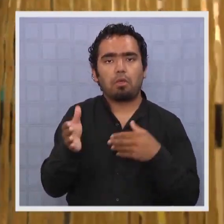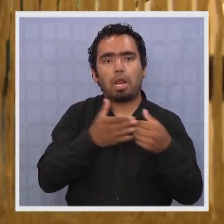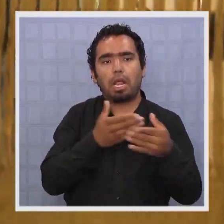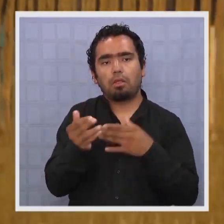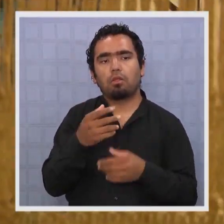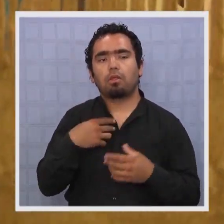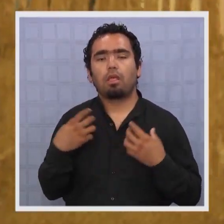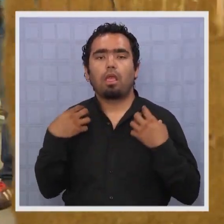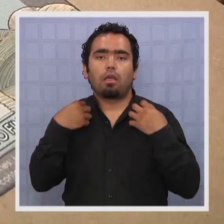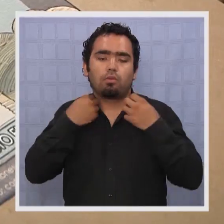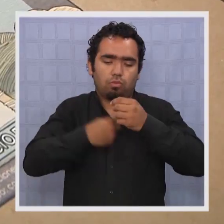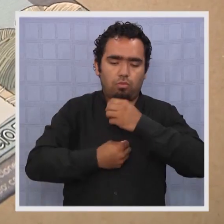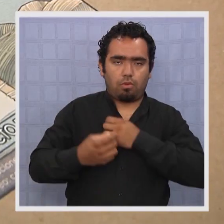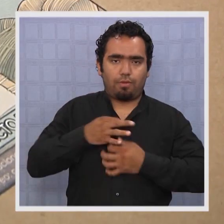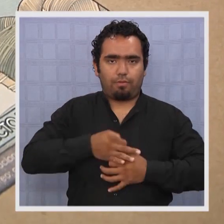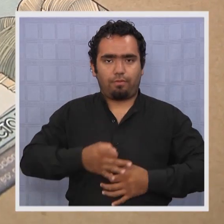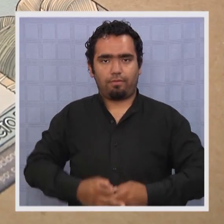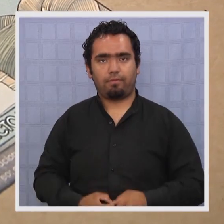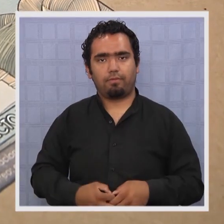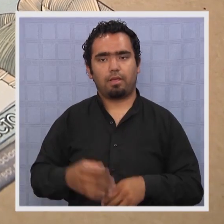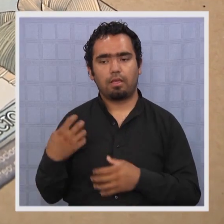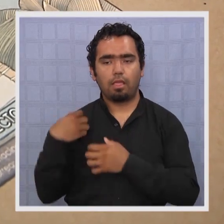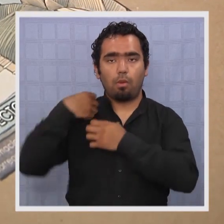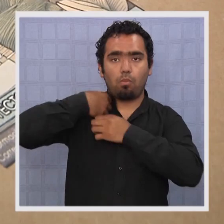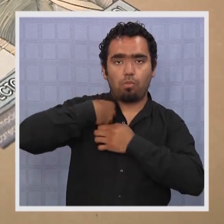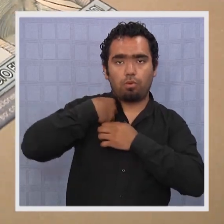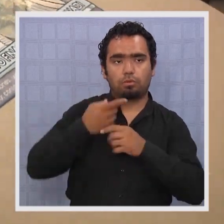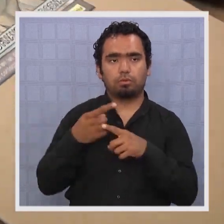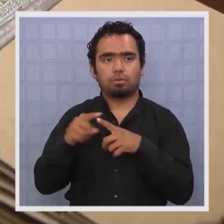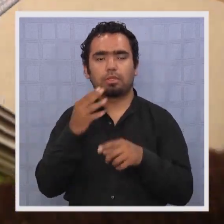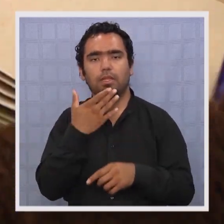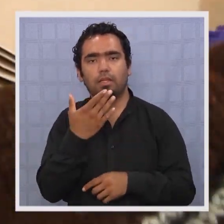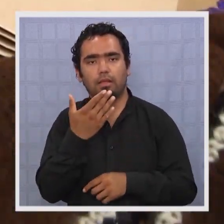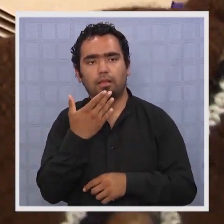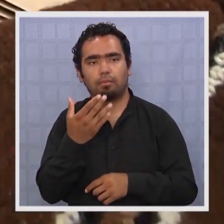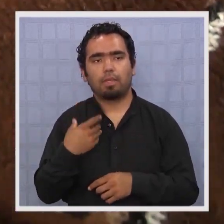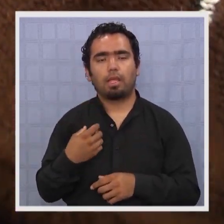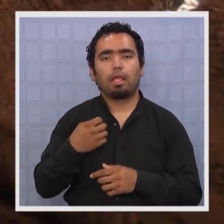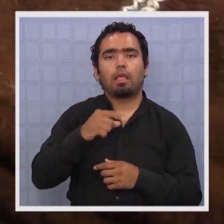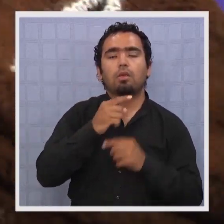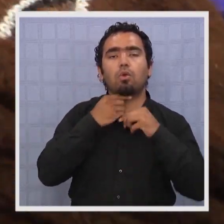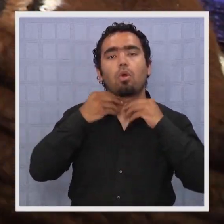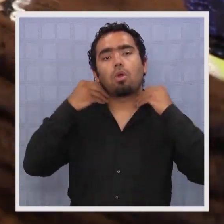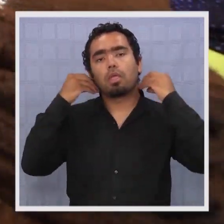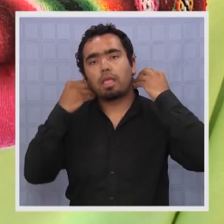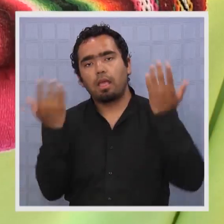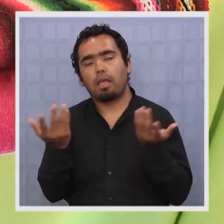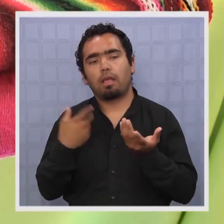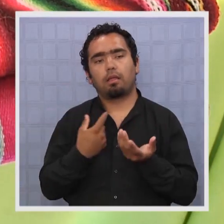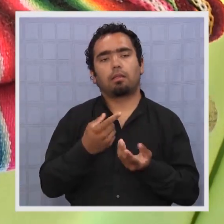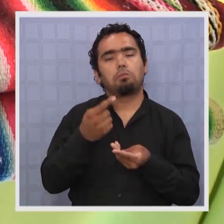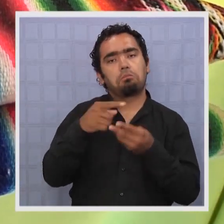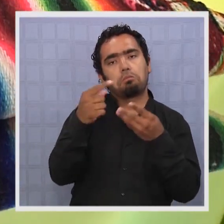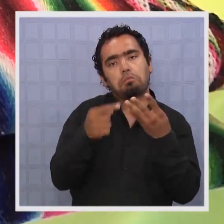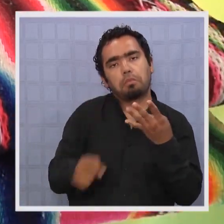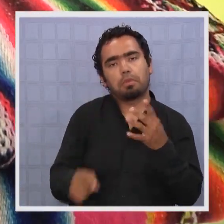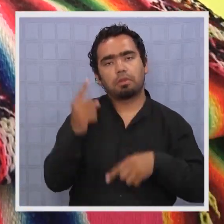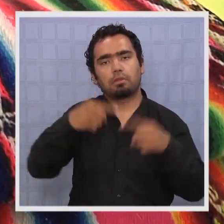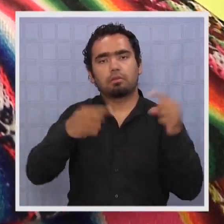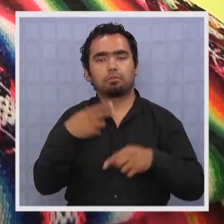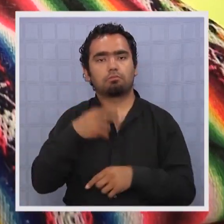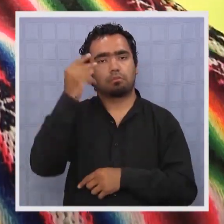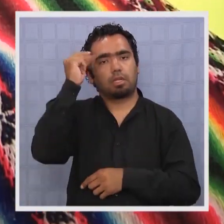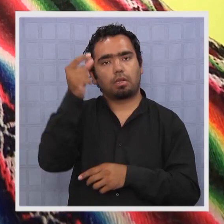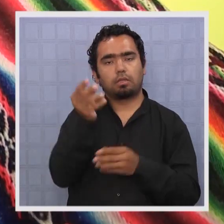ponchos y otros con diseños más modernos como chalecos, carteras y collares están entre sus creaciones.